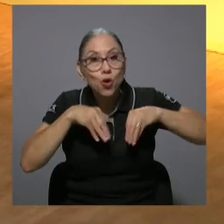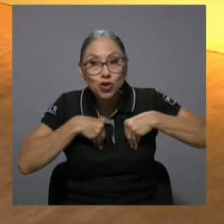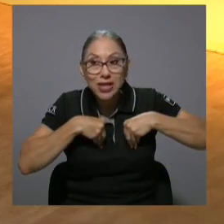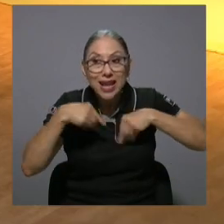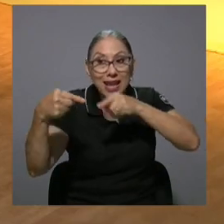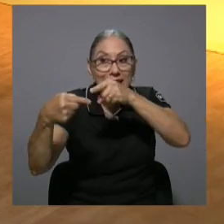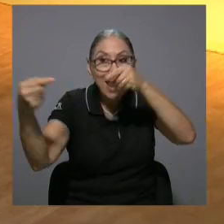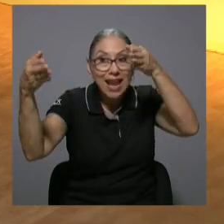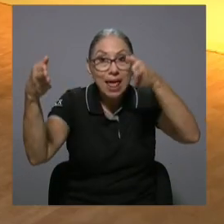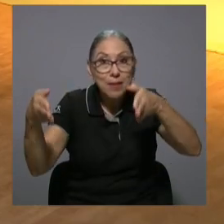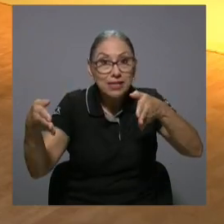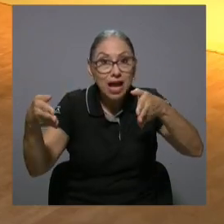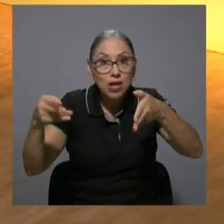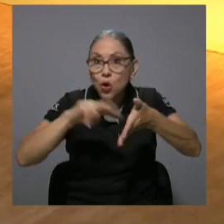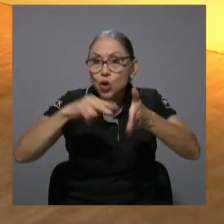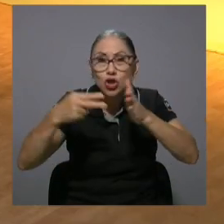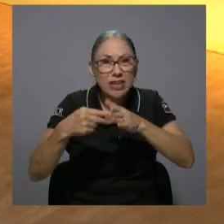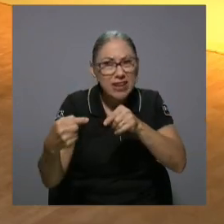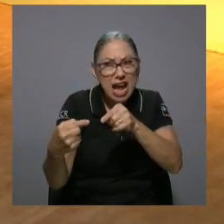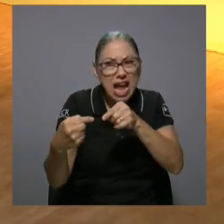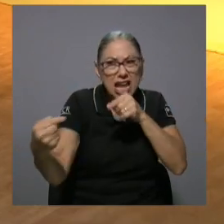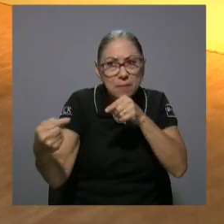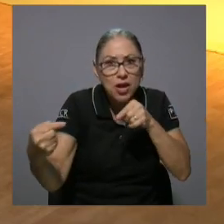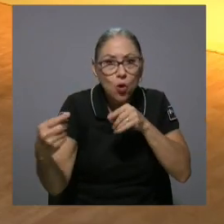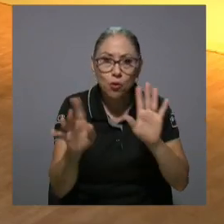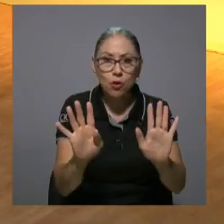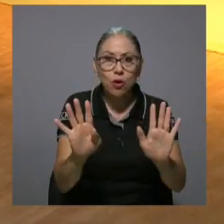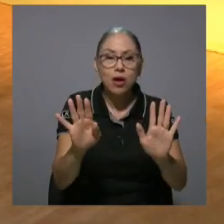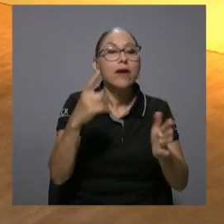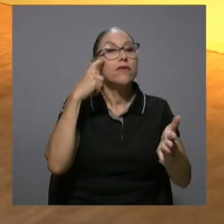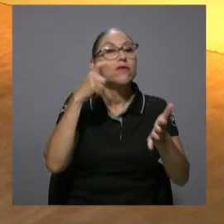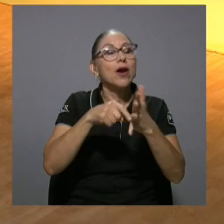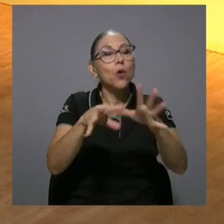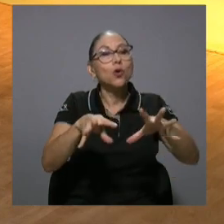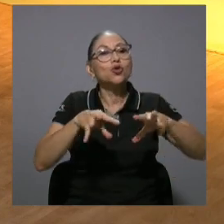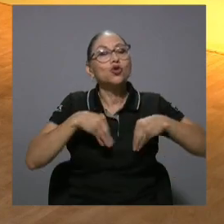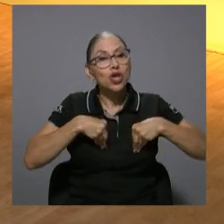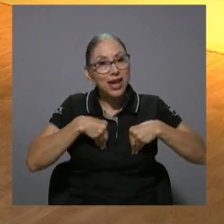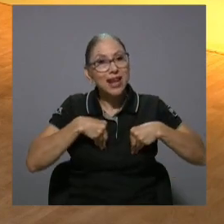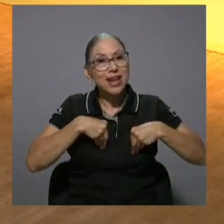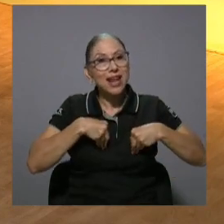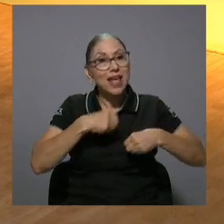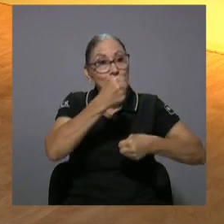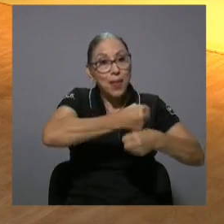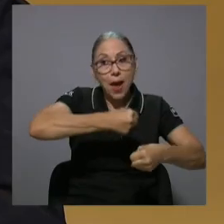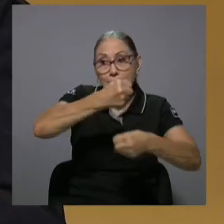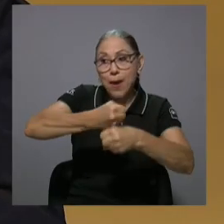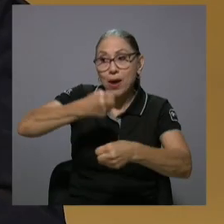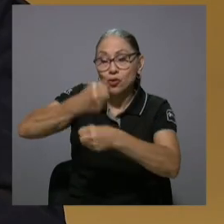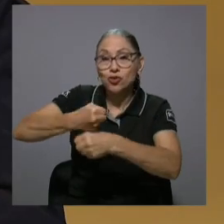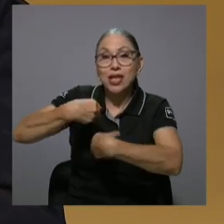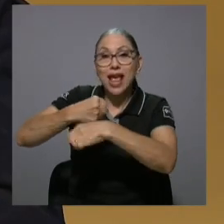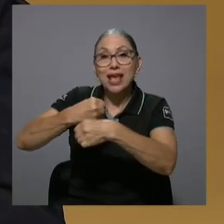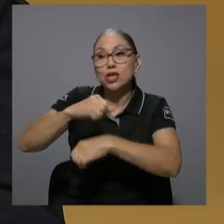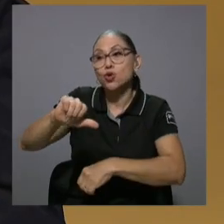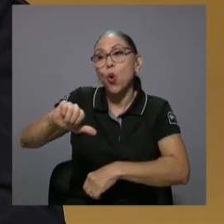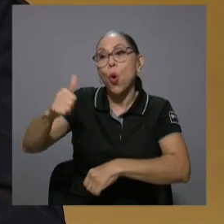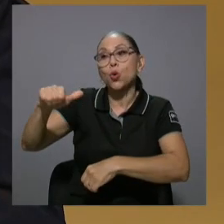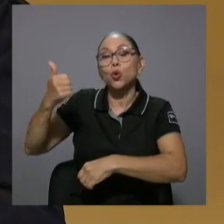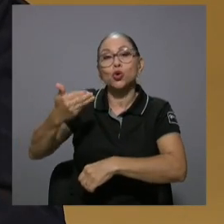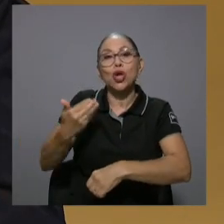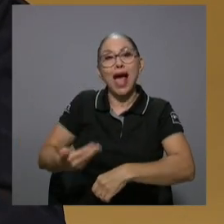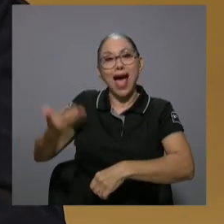no es necesariamente un enemigo, el reconocer los aportes que han hecho otros antes, aunque dentro